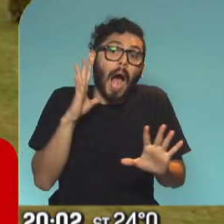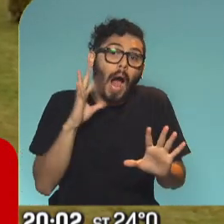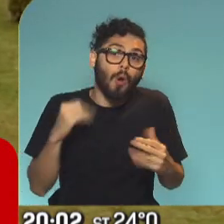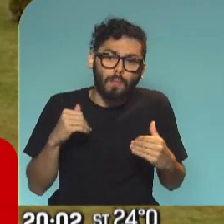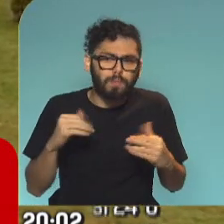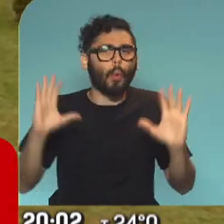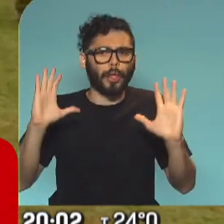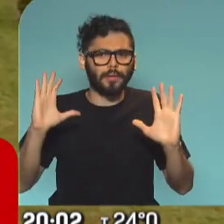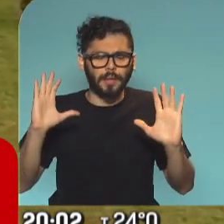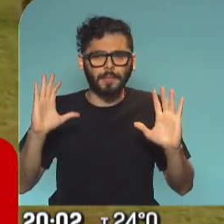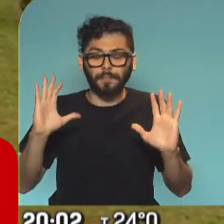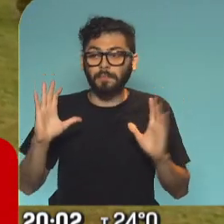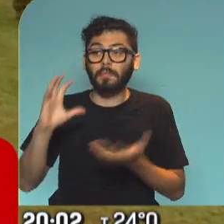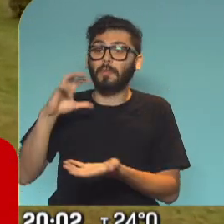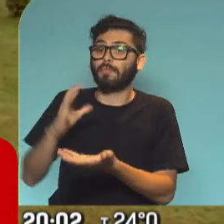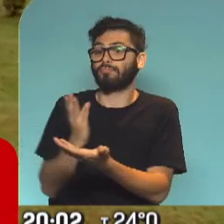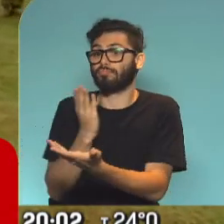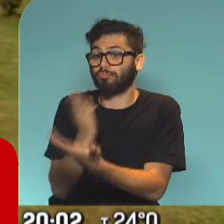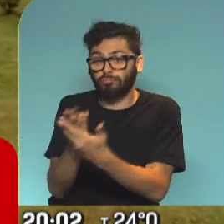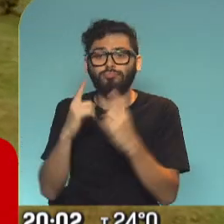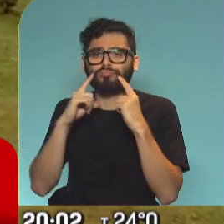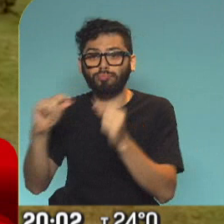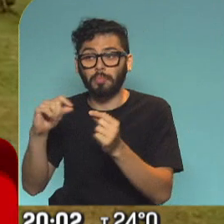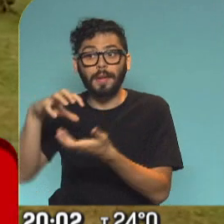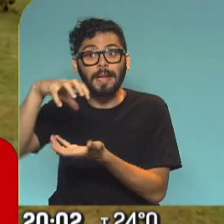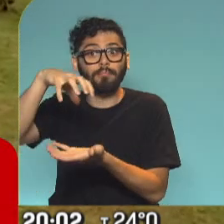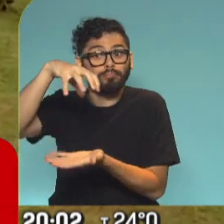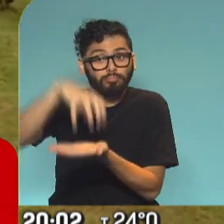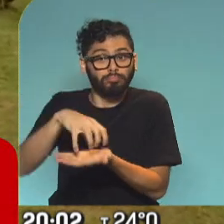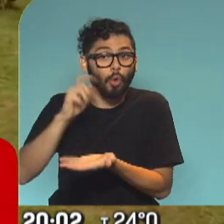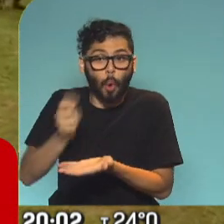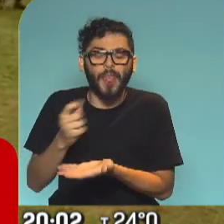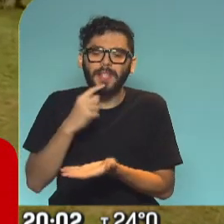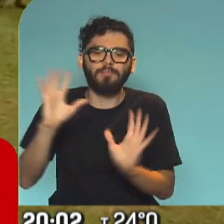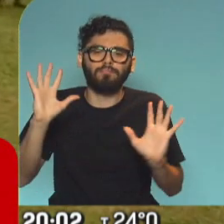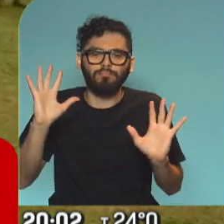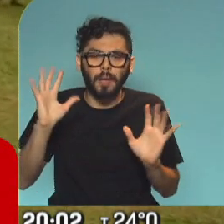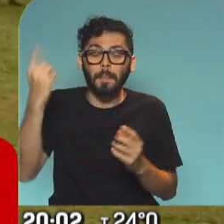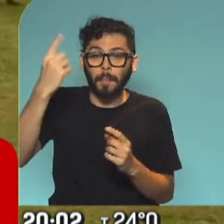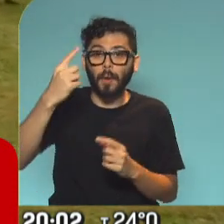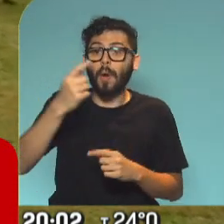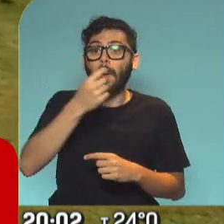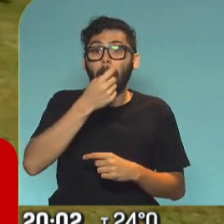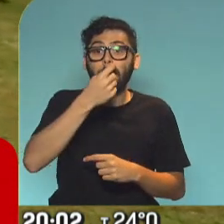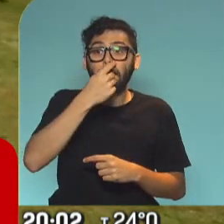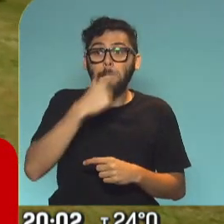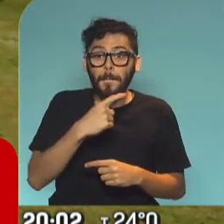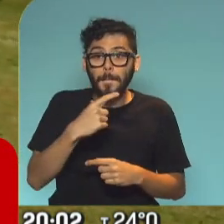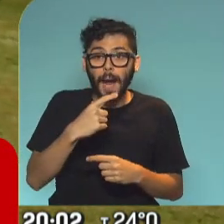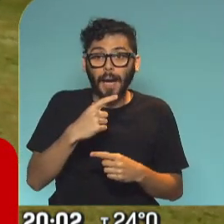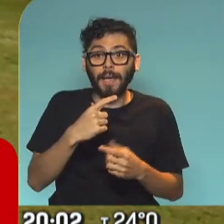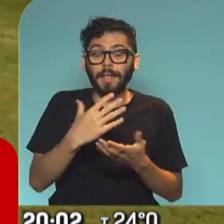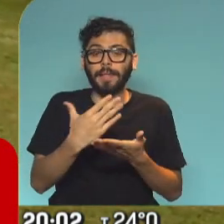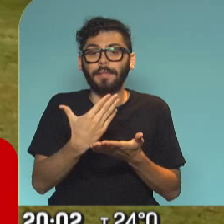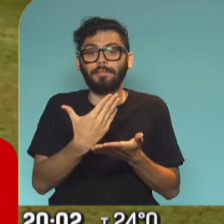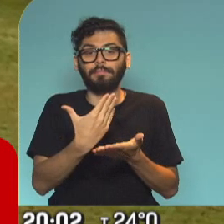Cámara acogió ese criterio y sostuvo que la desvinculación de Macri, primero que es definitiva, y aquí la